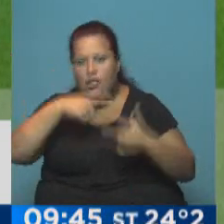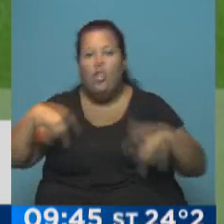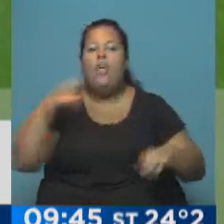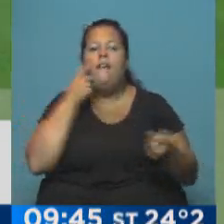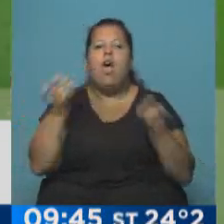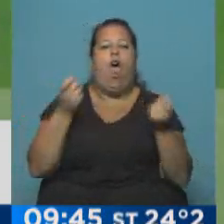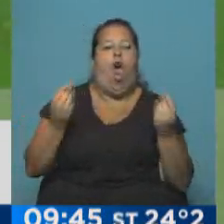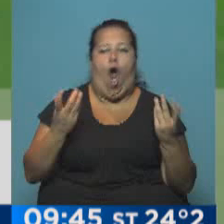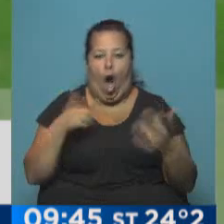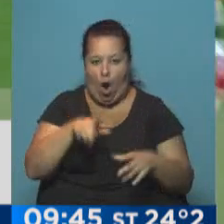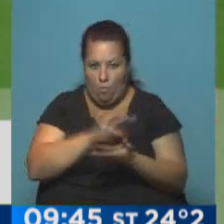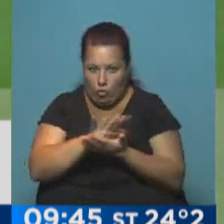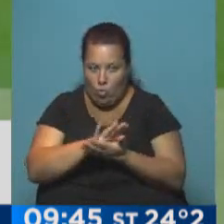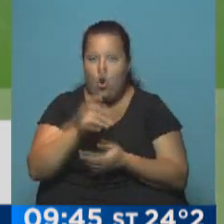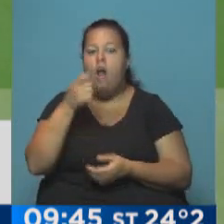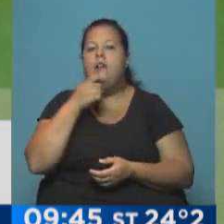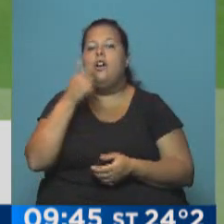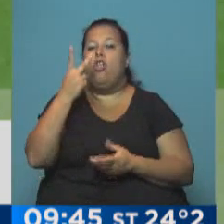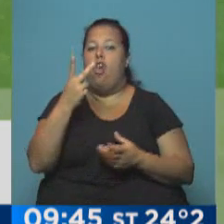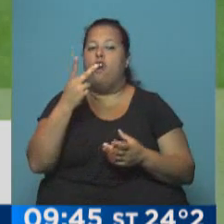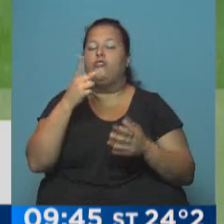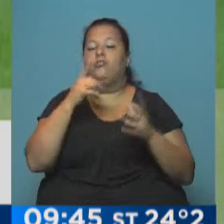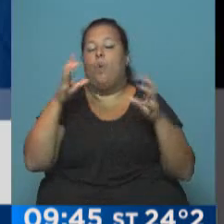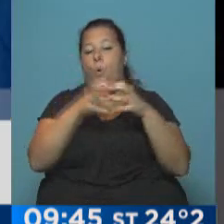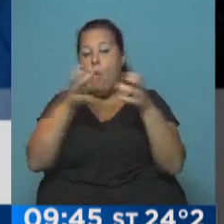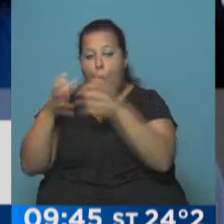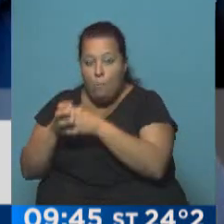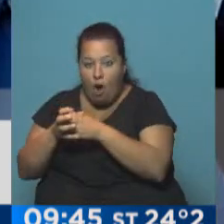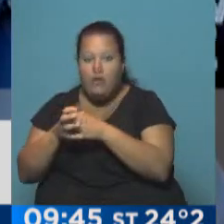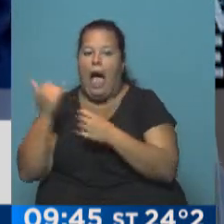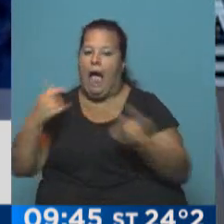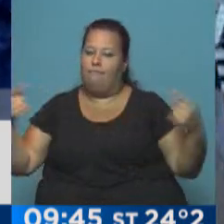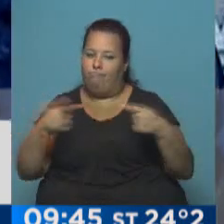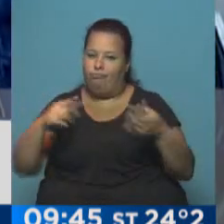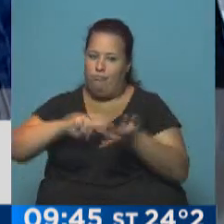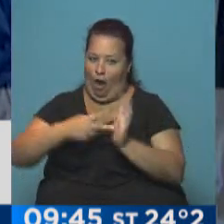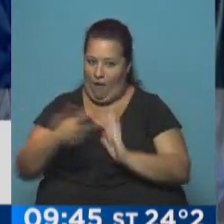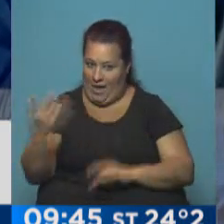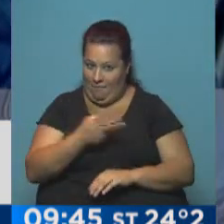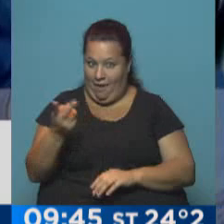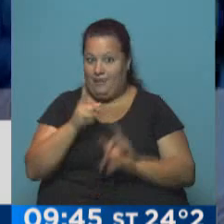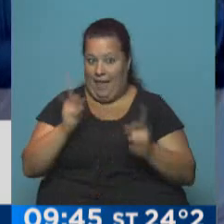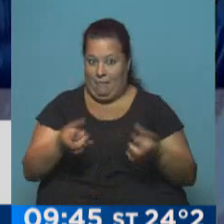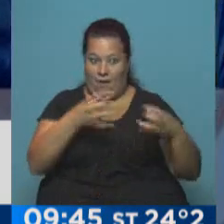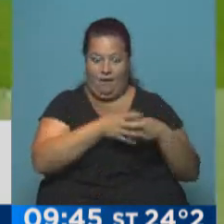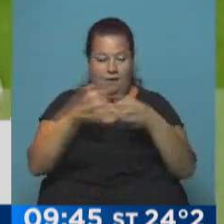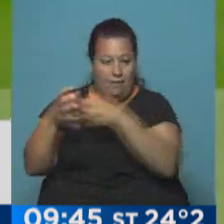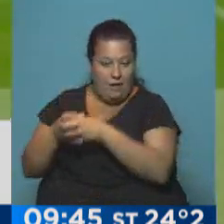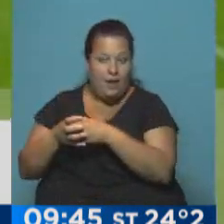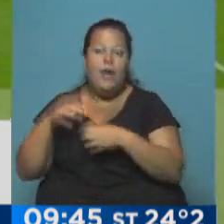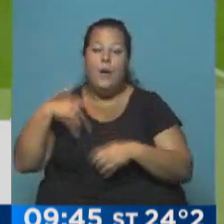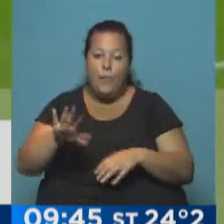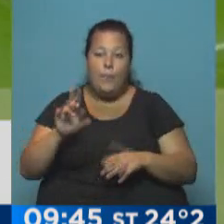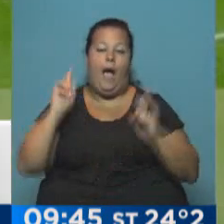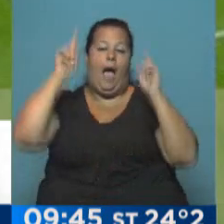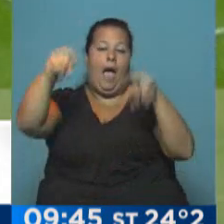cómo manejar este tema respecto de dos parcialidades que tienen conflictos en sí mismo y entre ellas, y van a ser